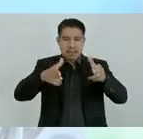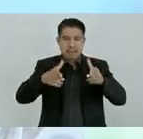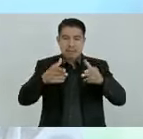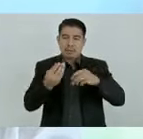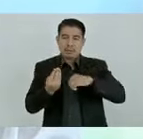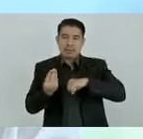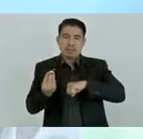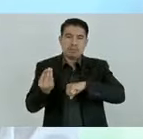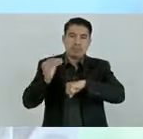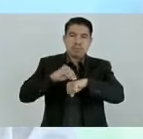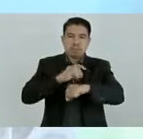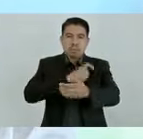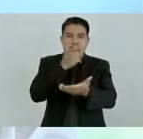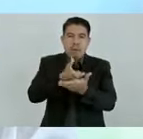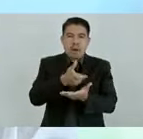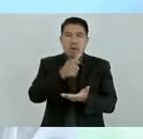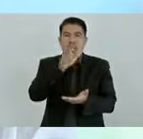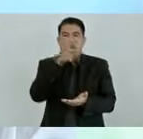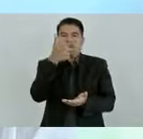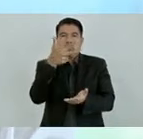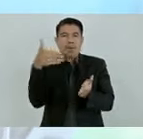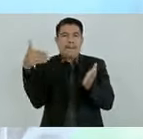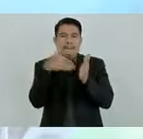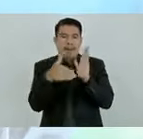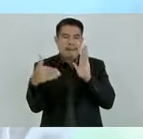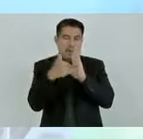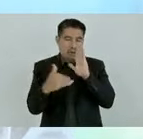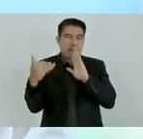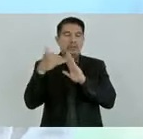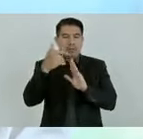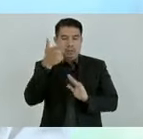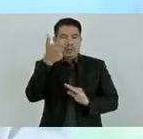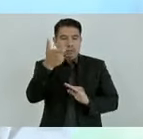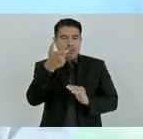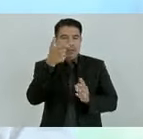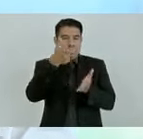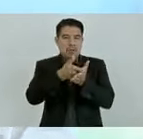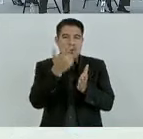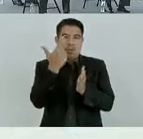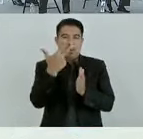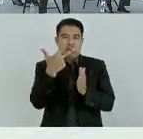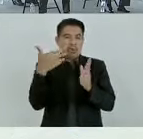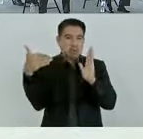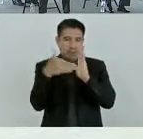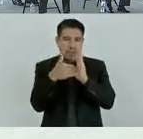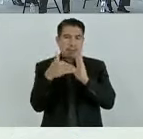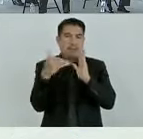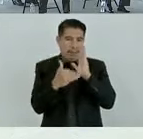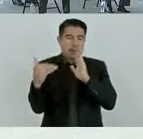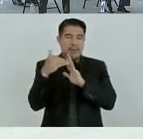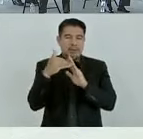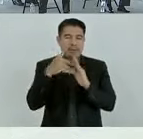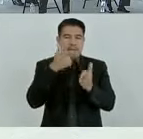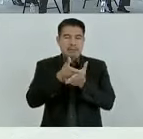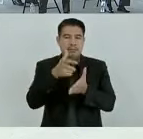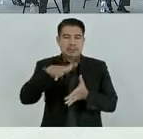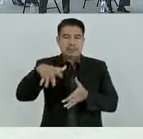de alrededor de 8.000 millones de pesos, lo que corresponde solo a Chiapas.